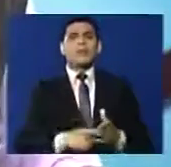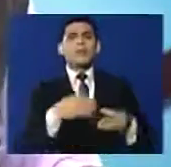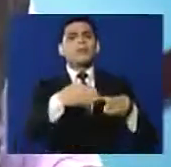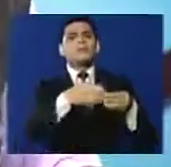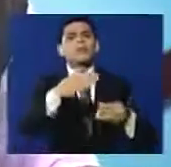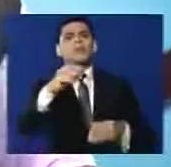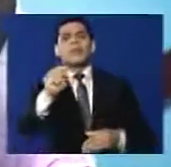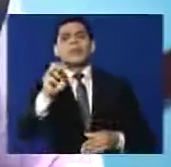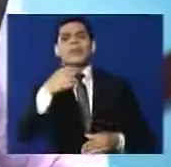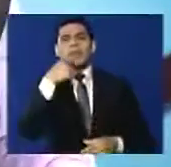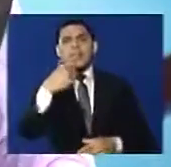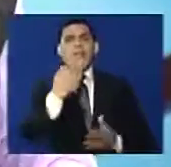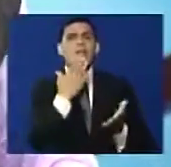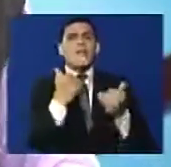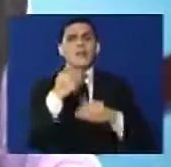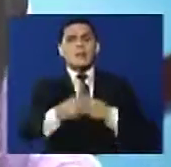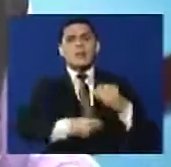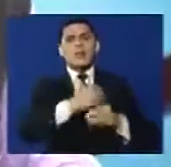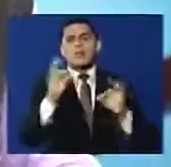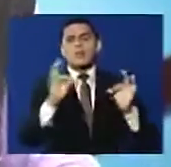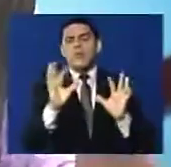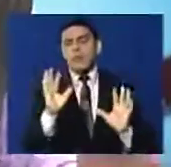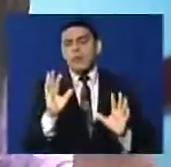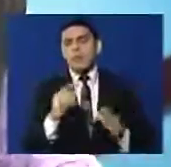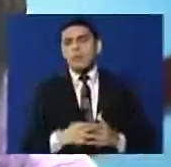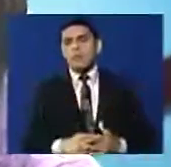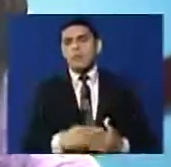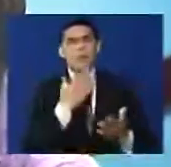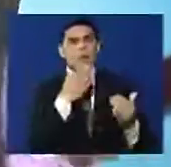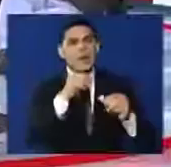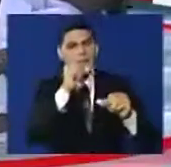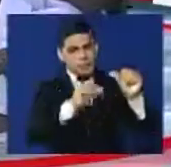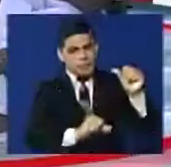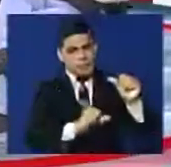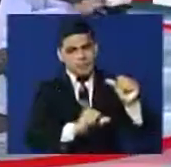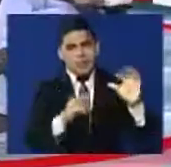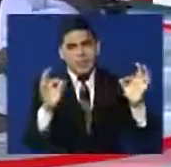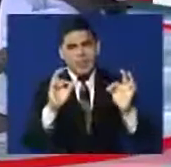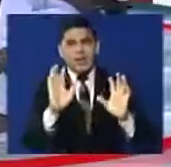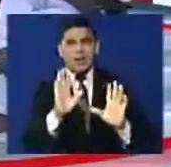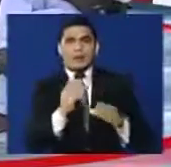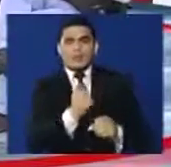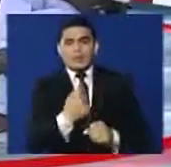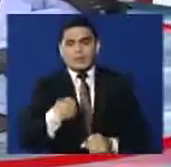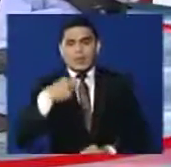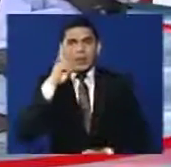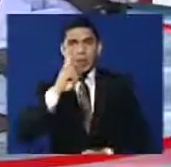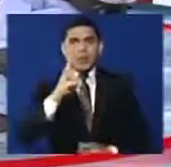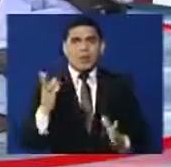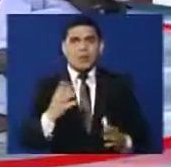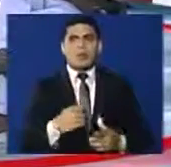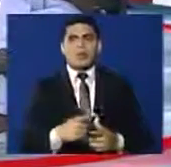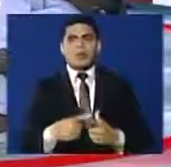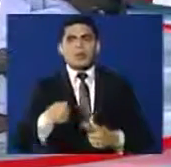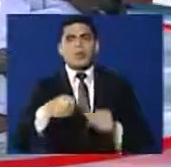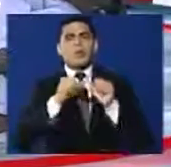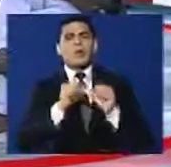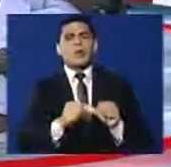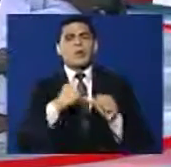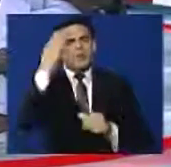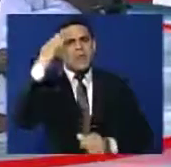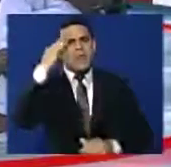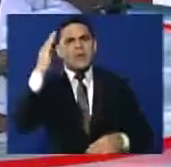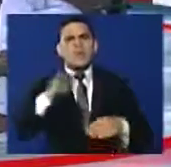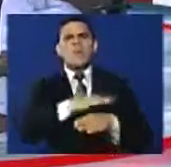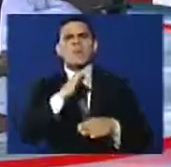Electoral le solicitaron algo que no quiso hacer como se le solicitó. Todavía eso está en entredicho. Desde mi punto de vista está en entredicho. Yo me quedé con las ganas de saber